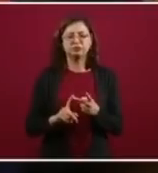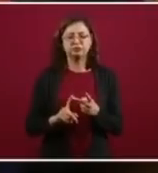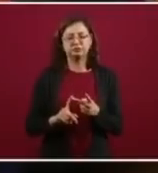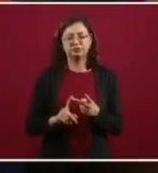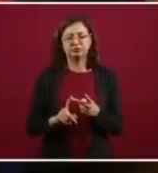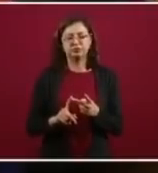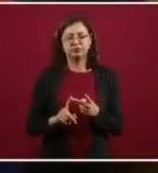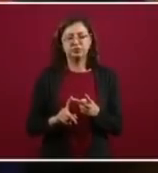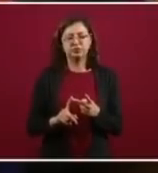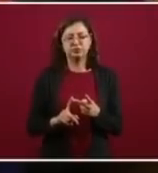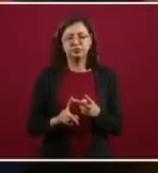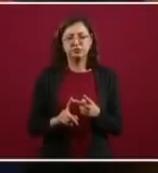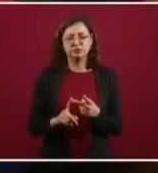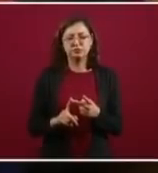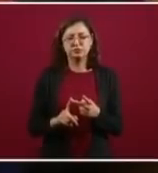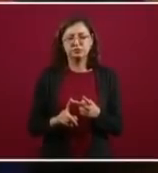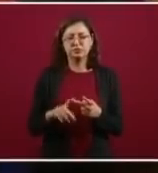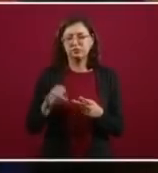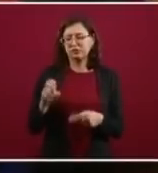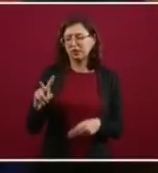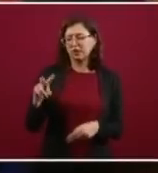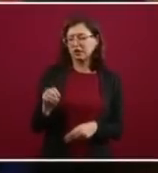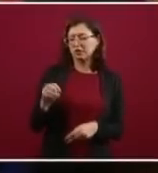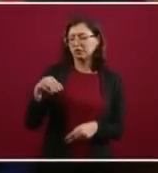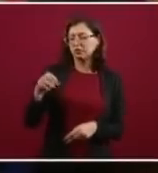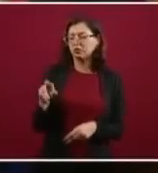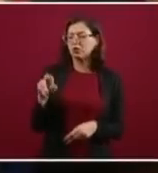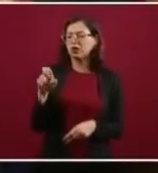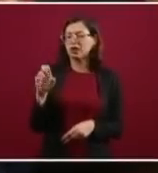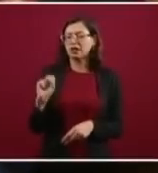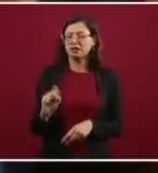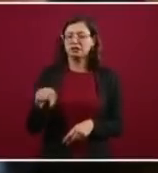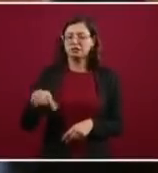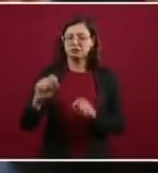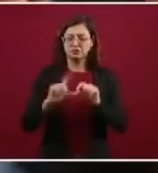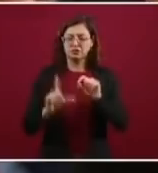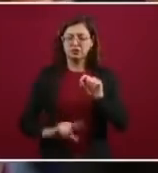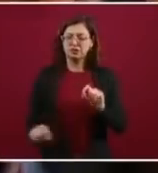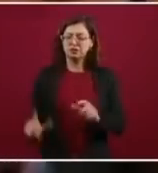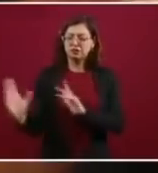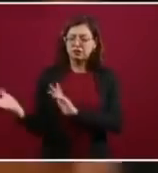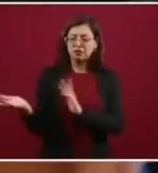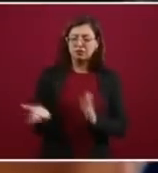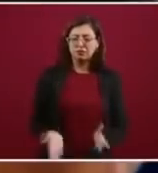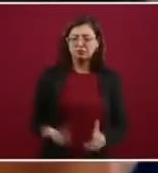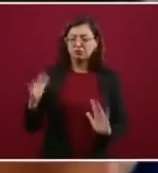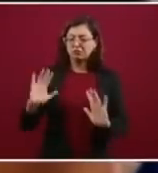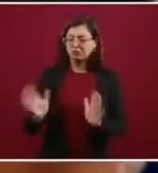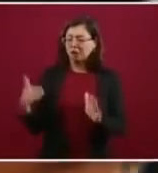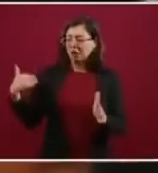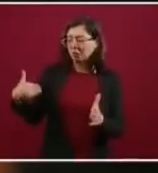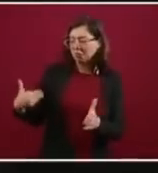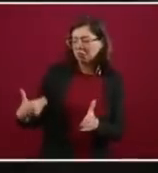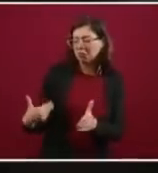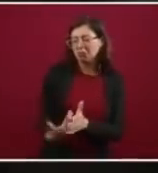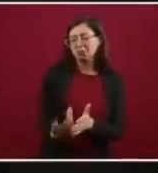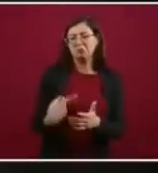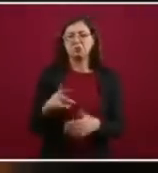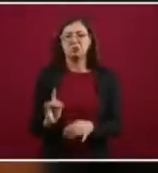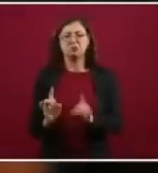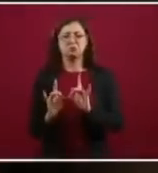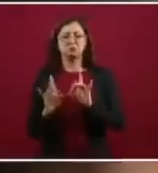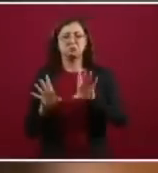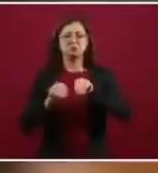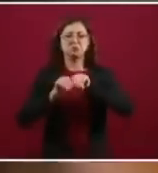que Evo Morales está en nuestro país y, bueno, se han desatado, digamos, opiniones